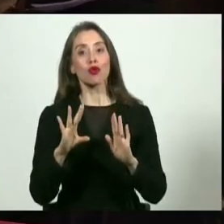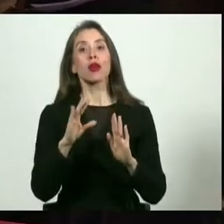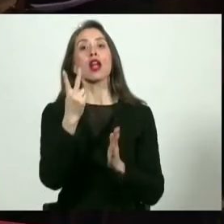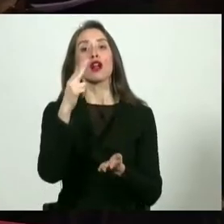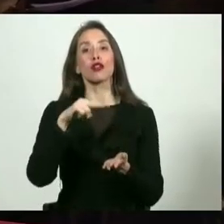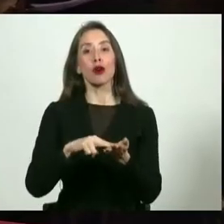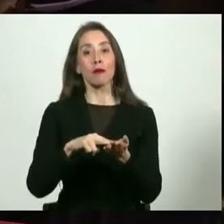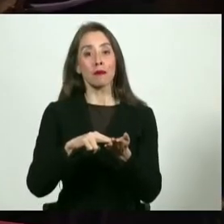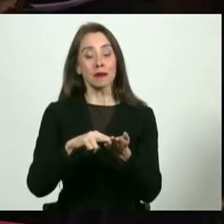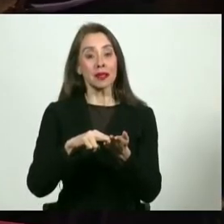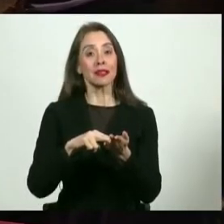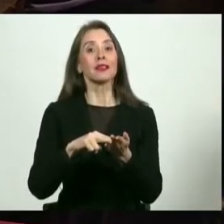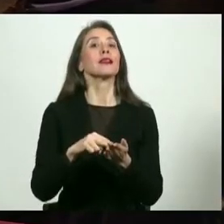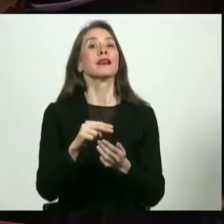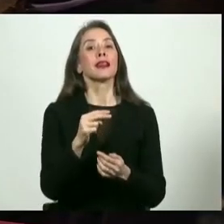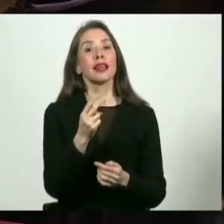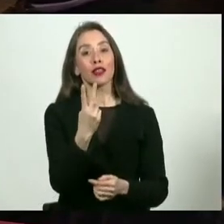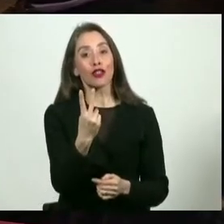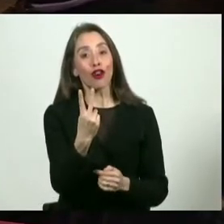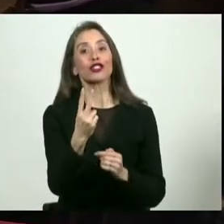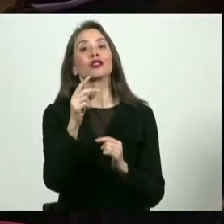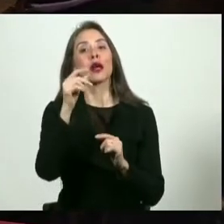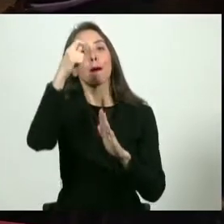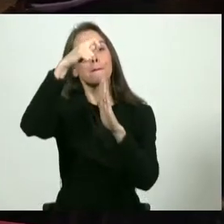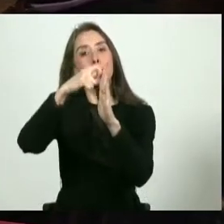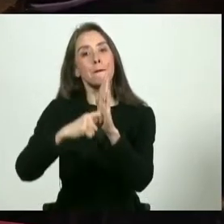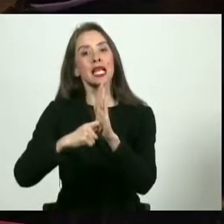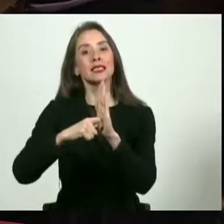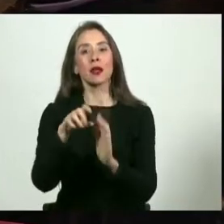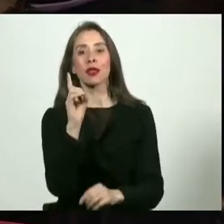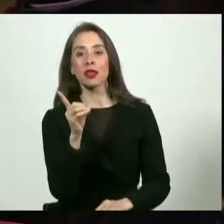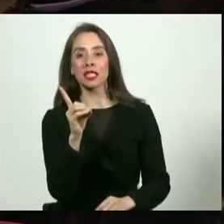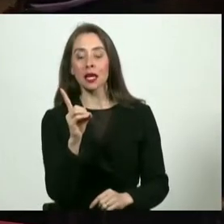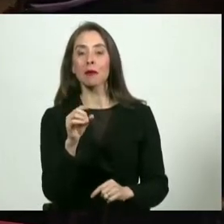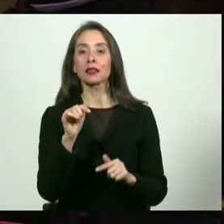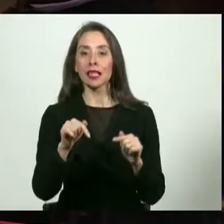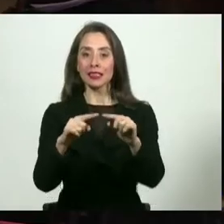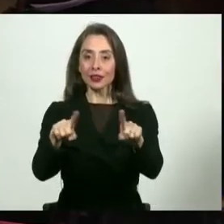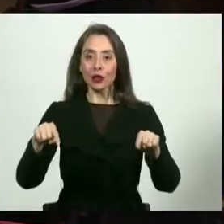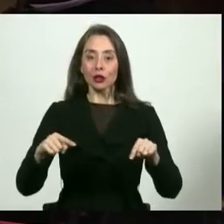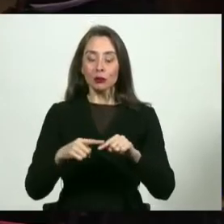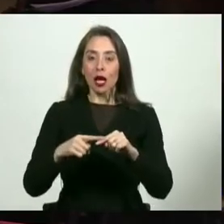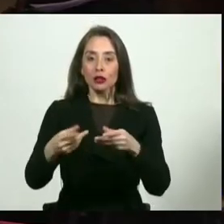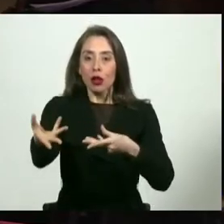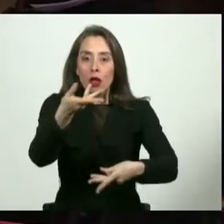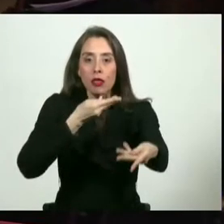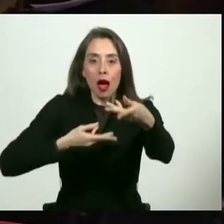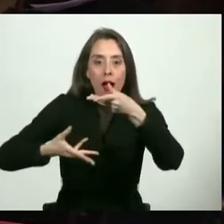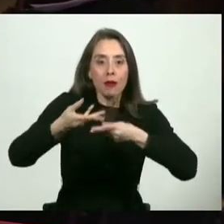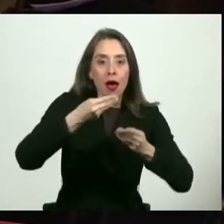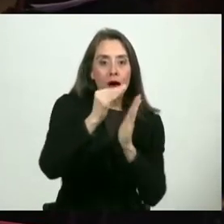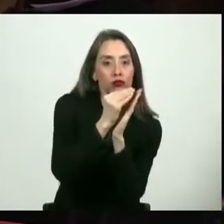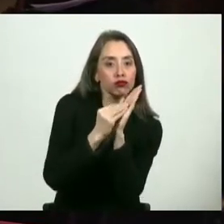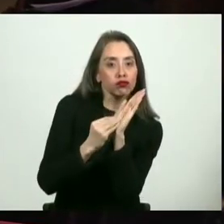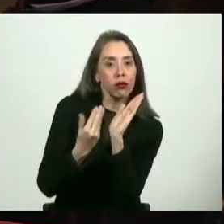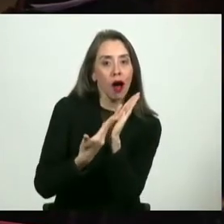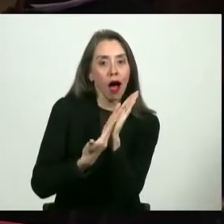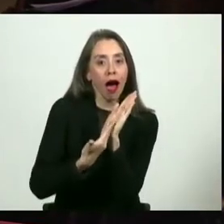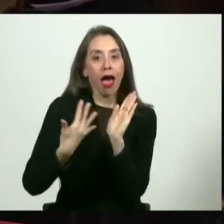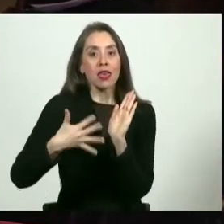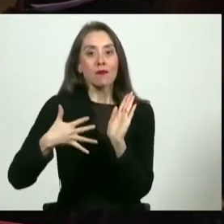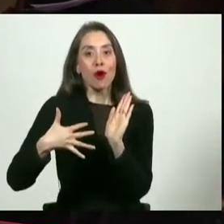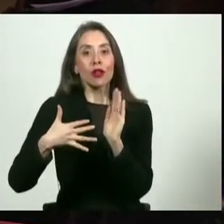2002. Y por cierto, siempre estos espacios nutren, generan insumos importantísimos para